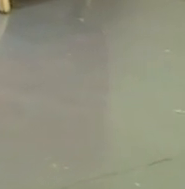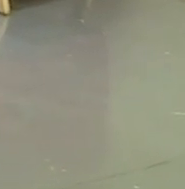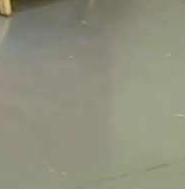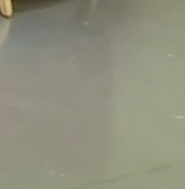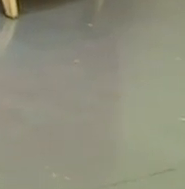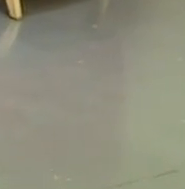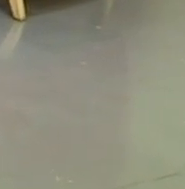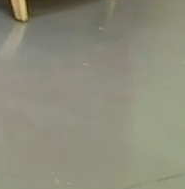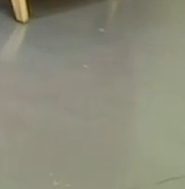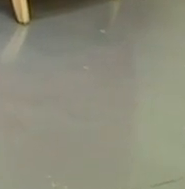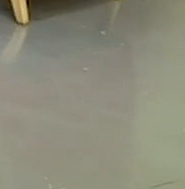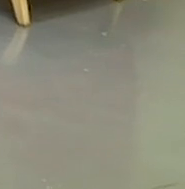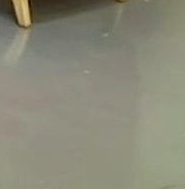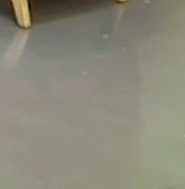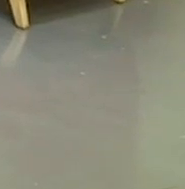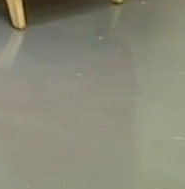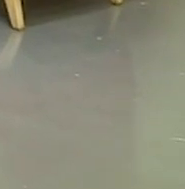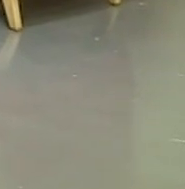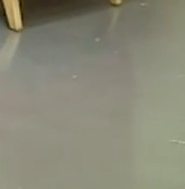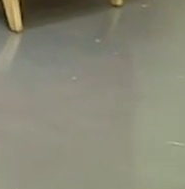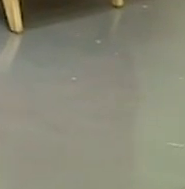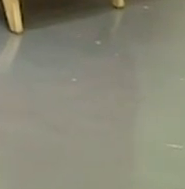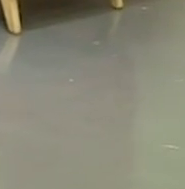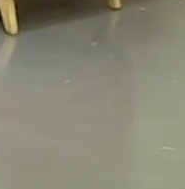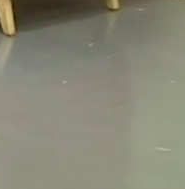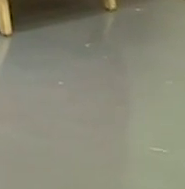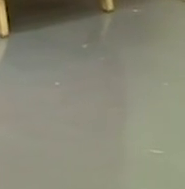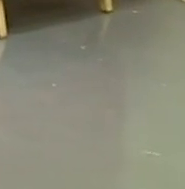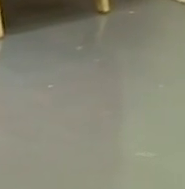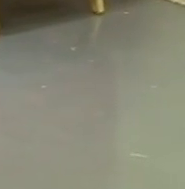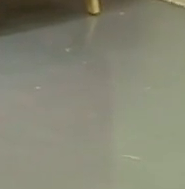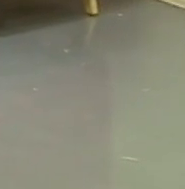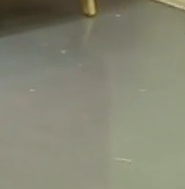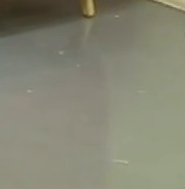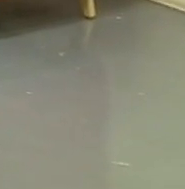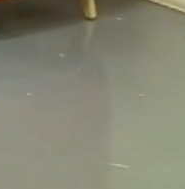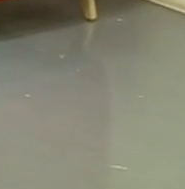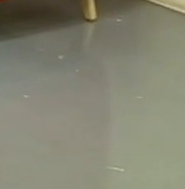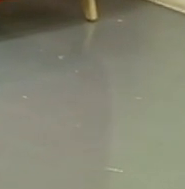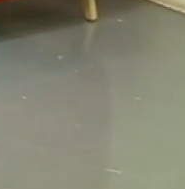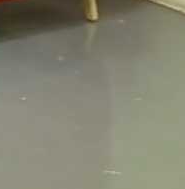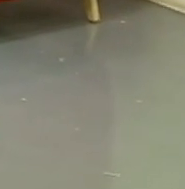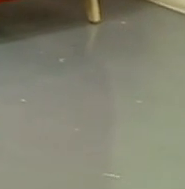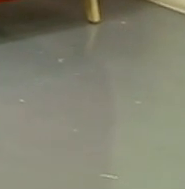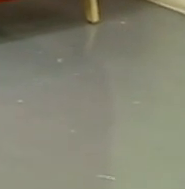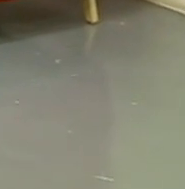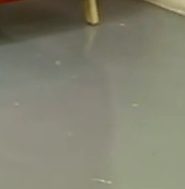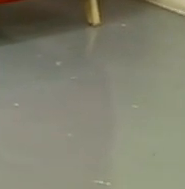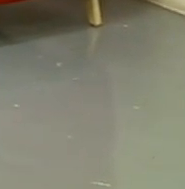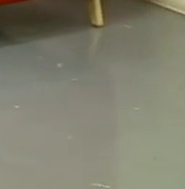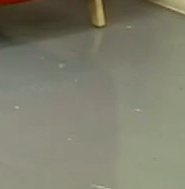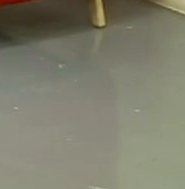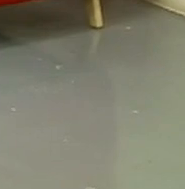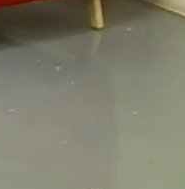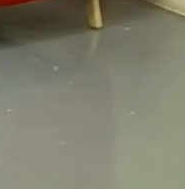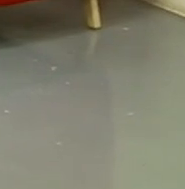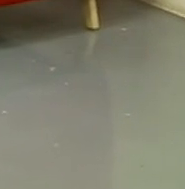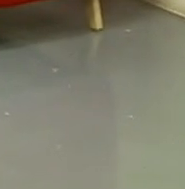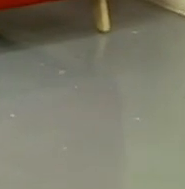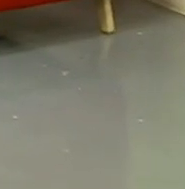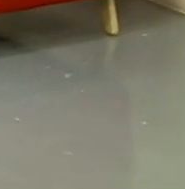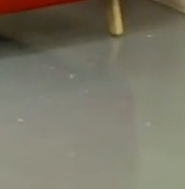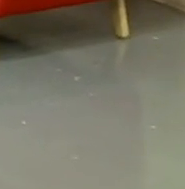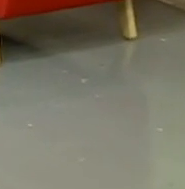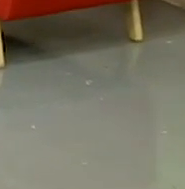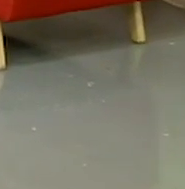obviamente se implementaron cambios en la parte tributaria de nuestro país. Es importante que usted las conozca. Además, mañana vamos a estar con la gente del Ministerio de